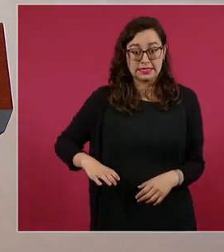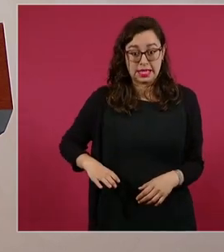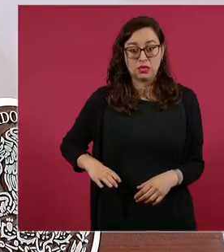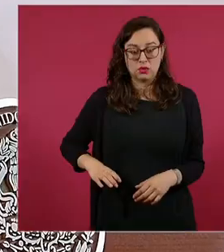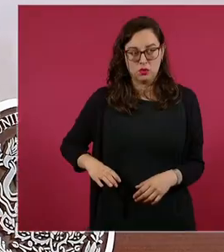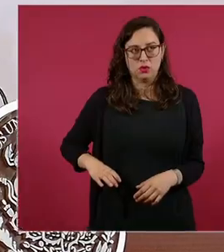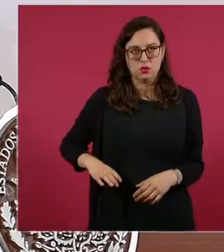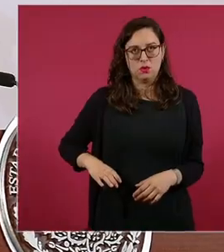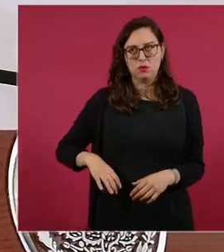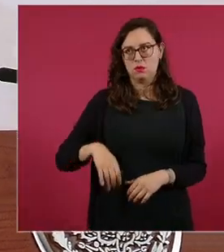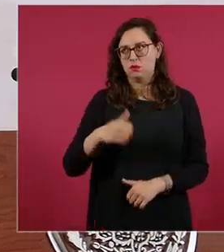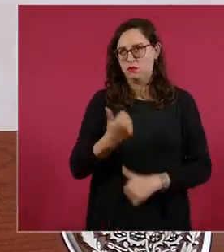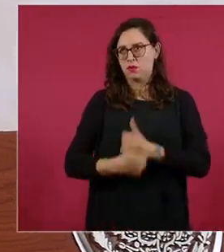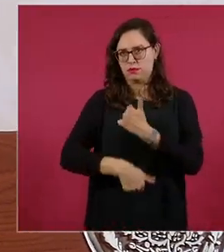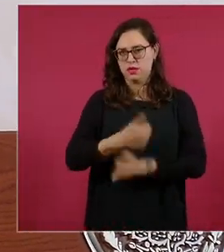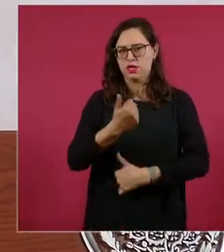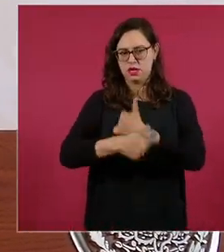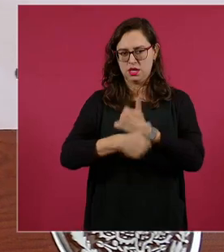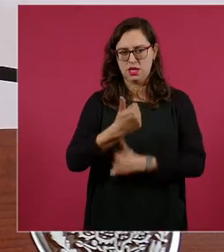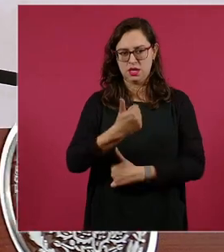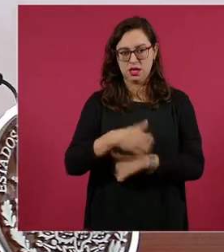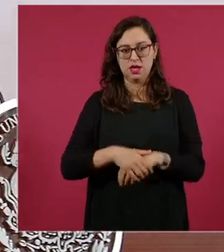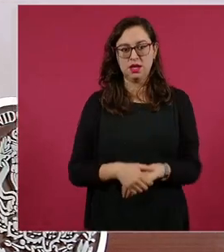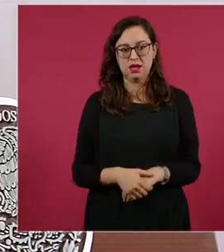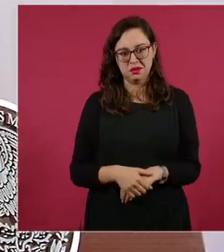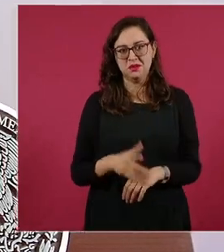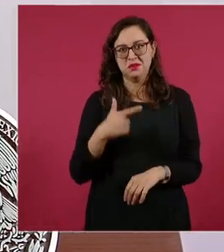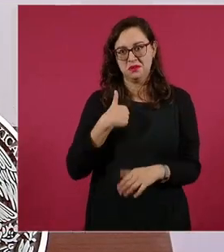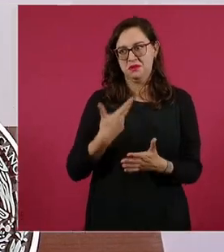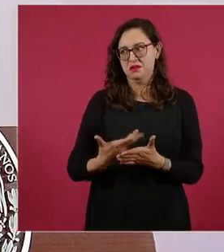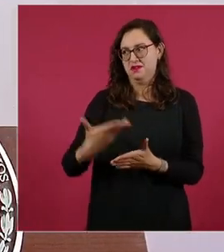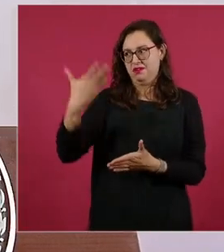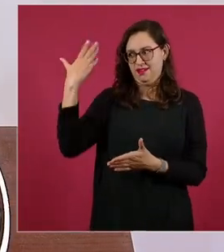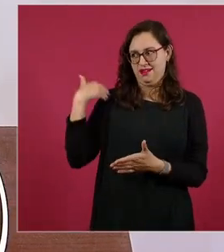precandidato ya ven que fui algún tiempo